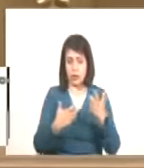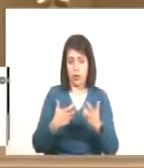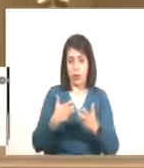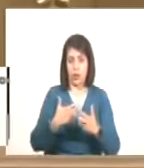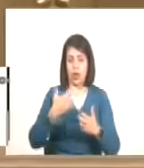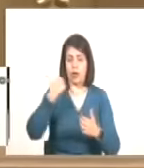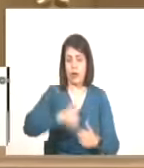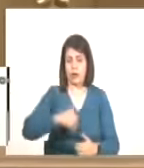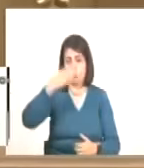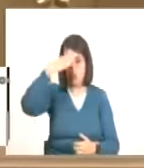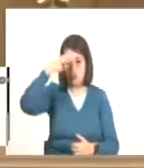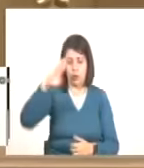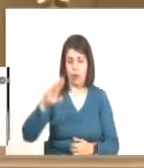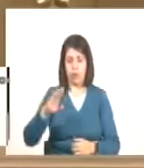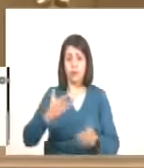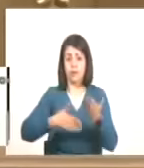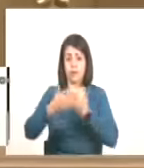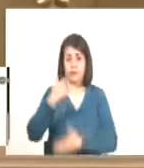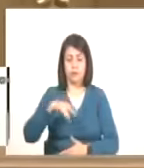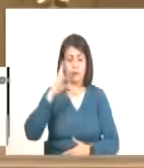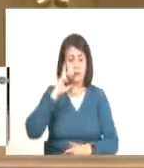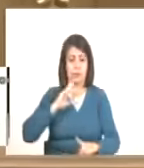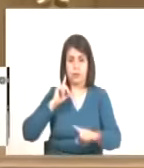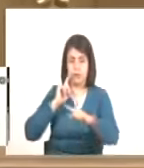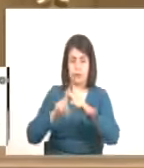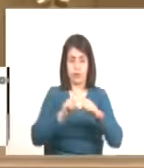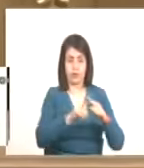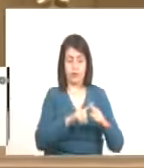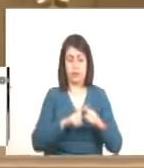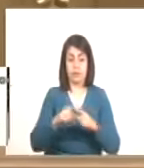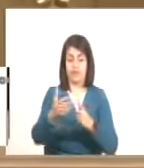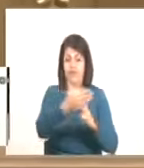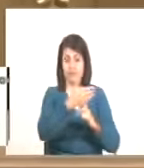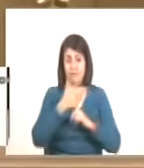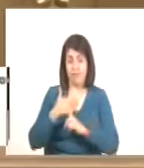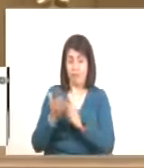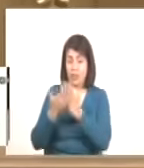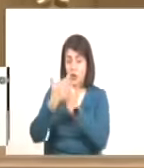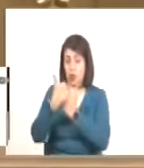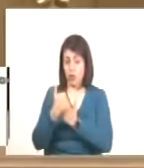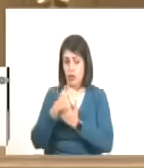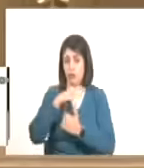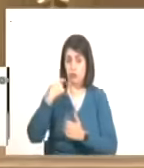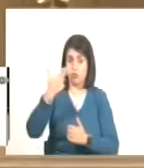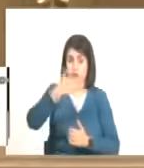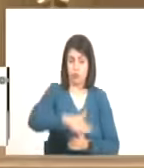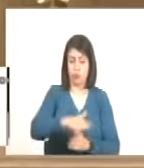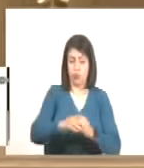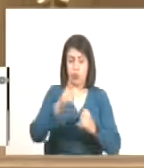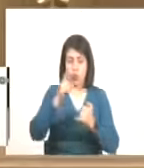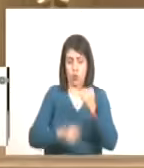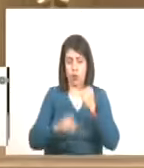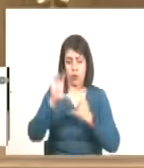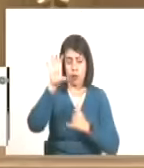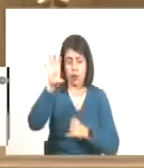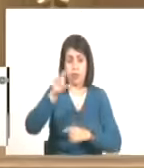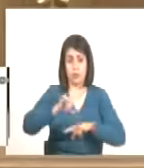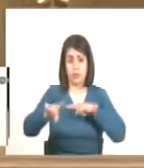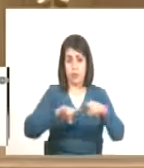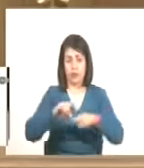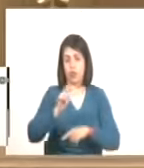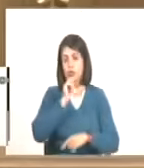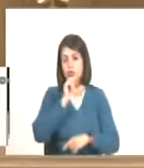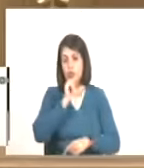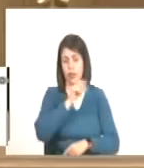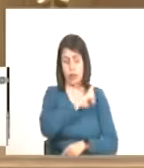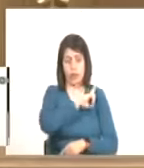en el Congo y en Bolivia, siendo capturado y ejecutado de manera clandestina en este último país, por orden